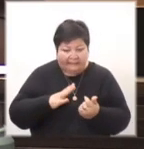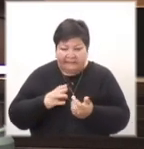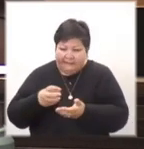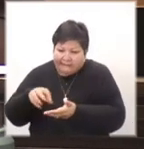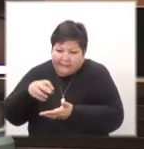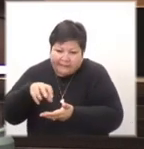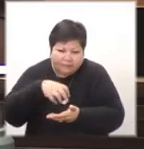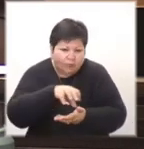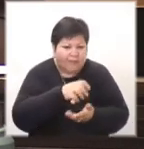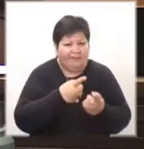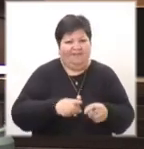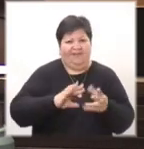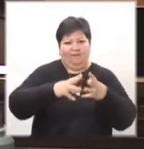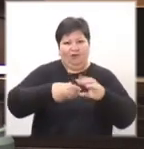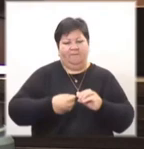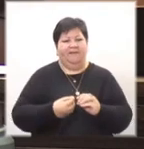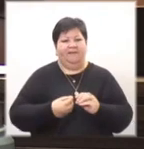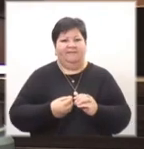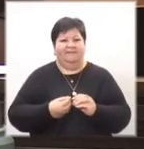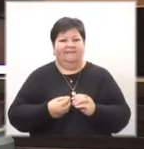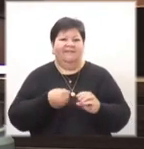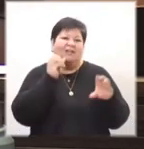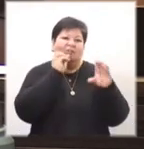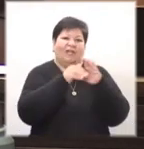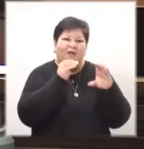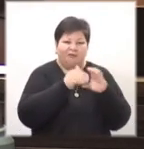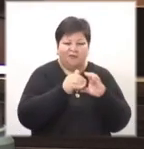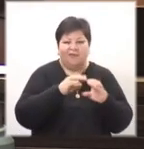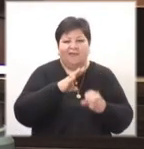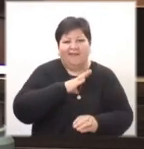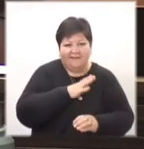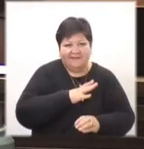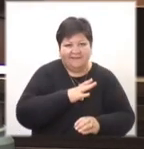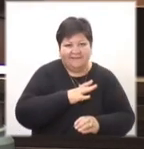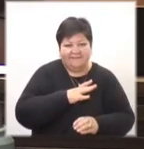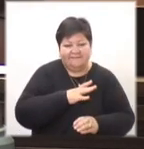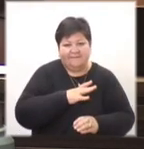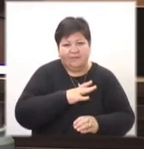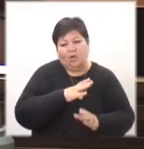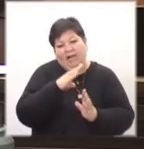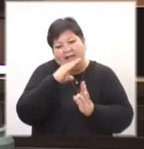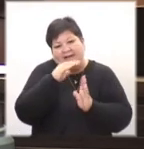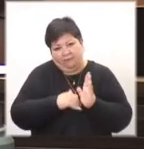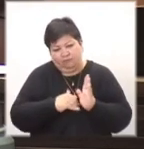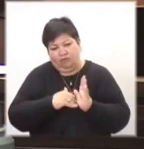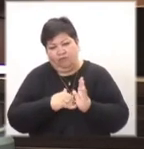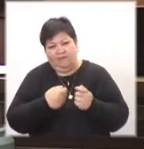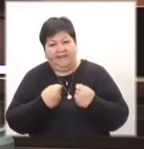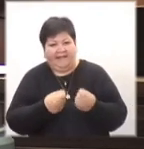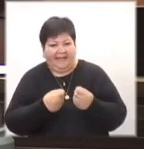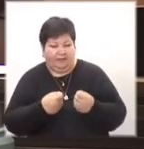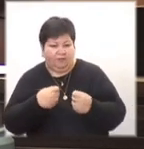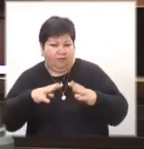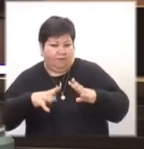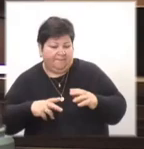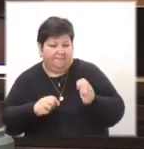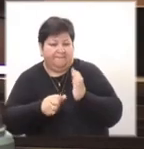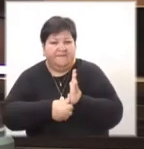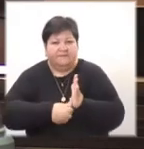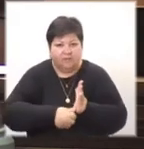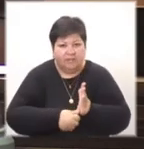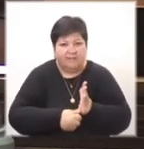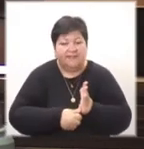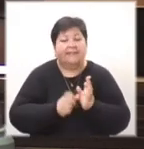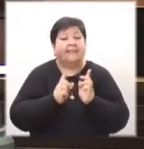a partir de los ahorros que supuestamente se generaría con la reducción del gasto previsional. Y subrayamos